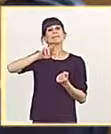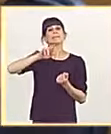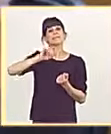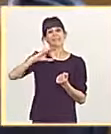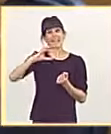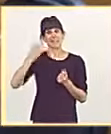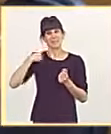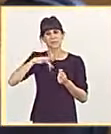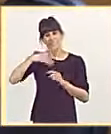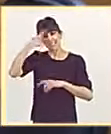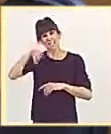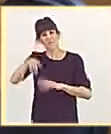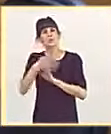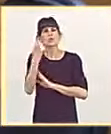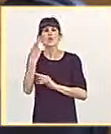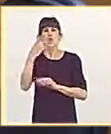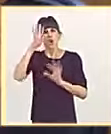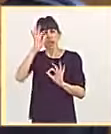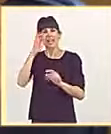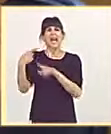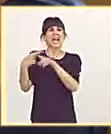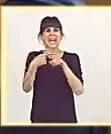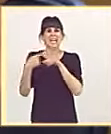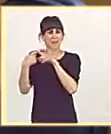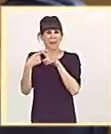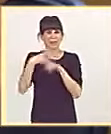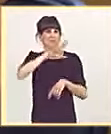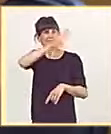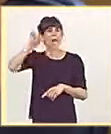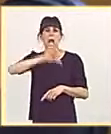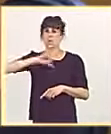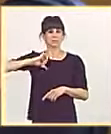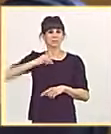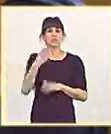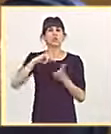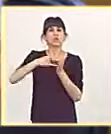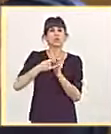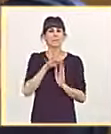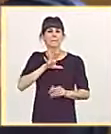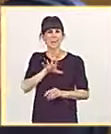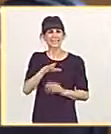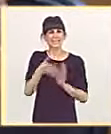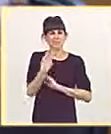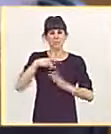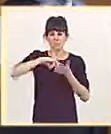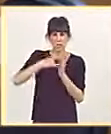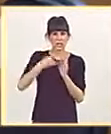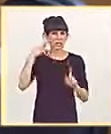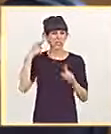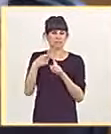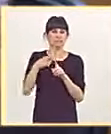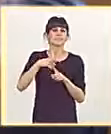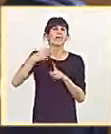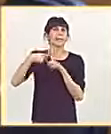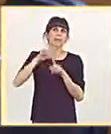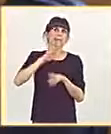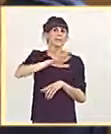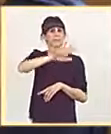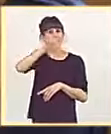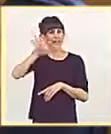sabe, no responde a una lógica de reparto entre las comunidades autónomas. Es un proyecto de país con proyectos diseñados a nivel nacional que